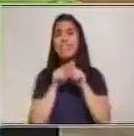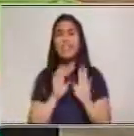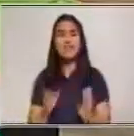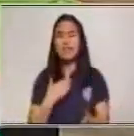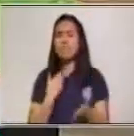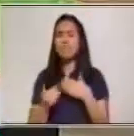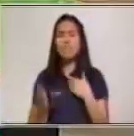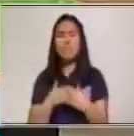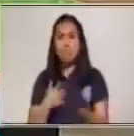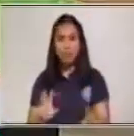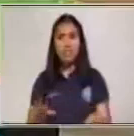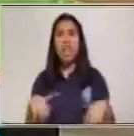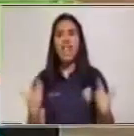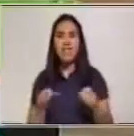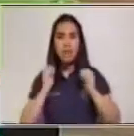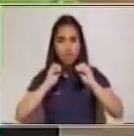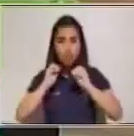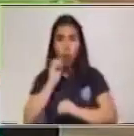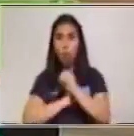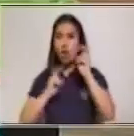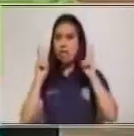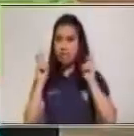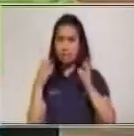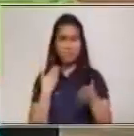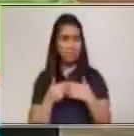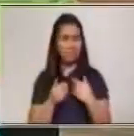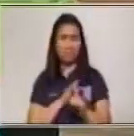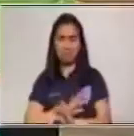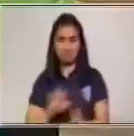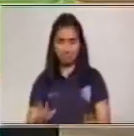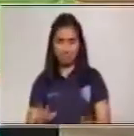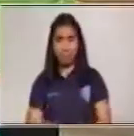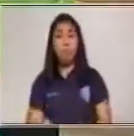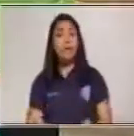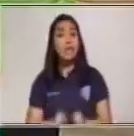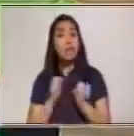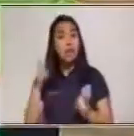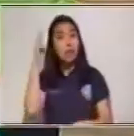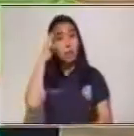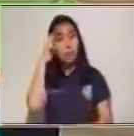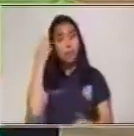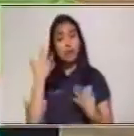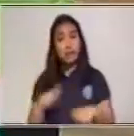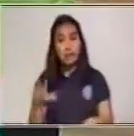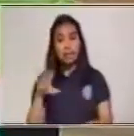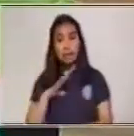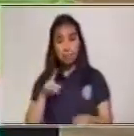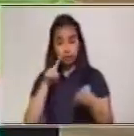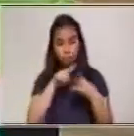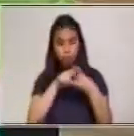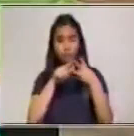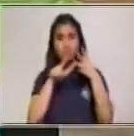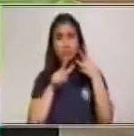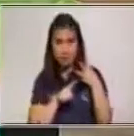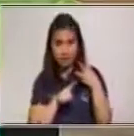repitamos. Mapa conceptual. ¿Cuál otro? Muy bien. Mapa